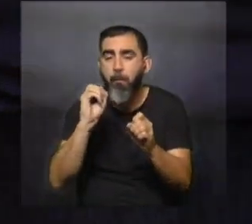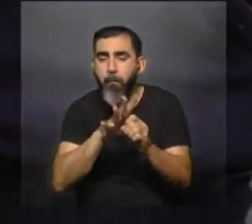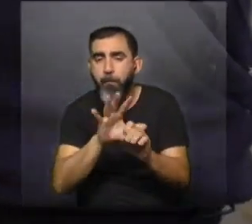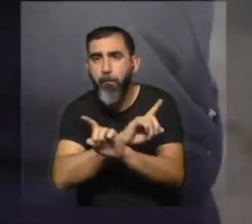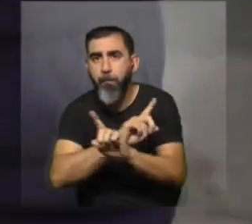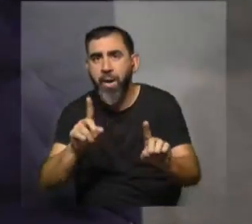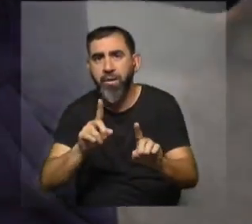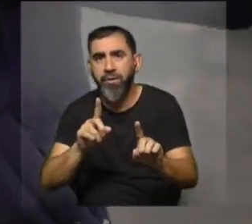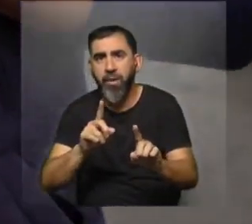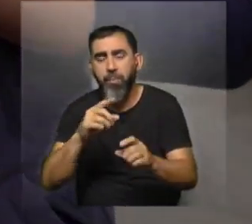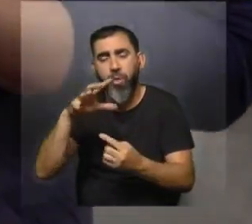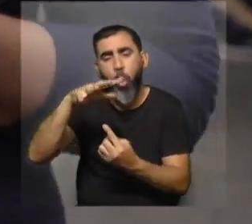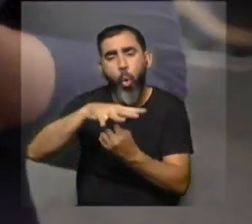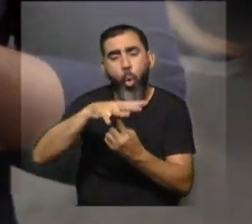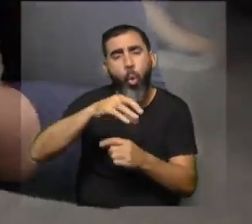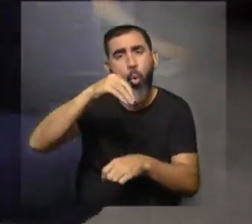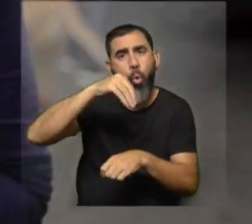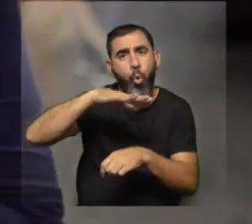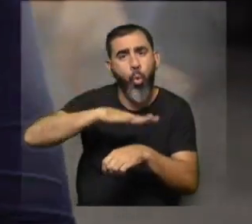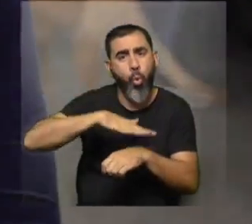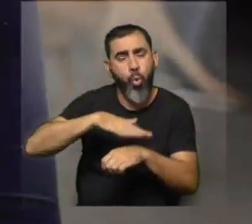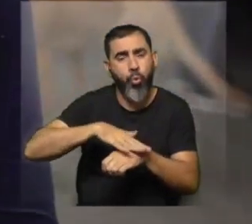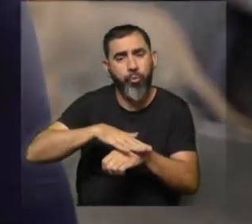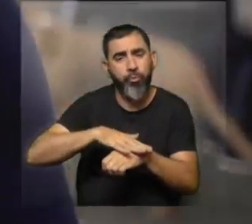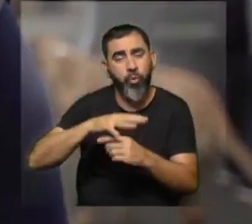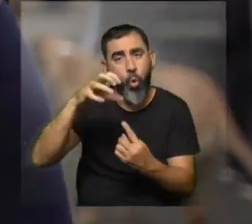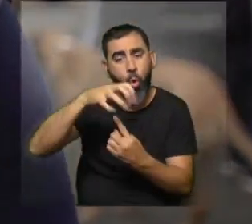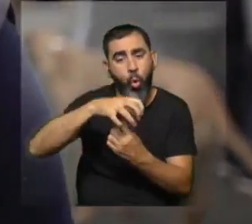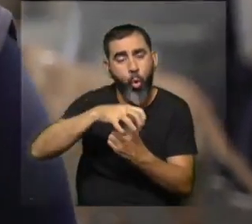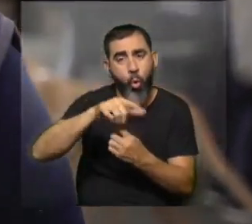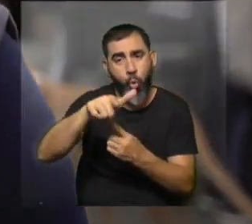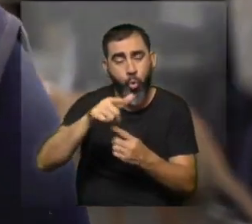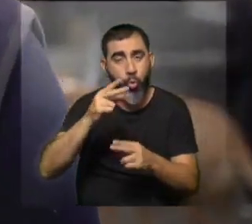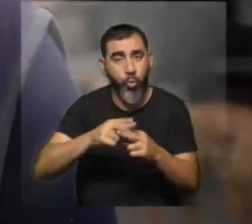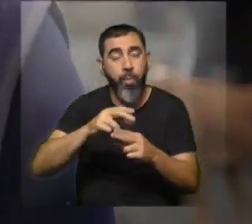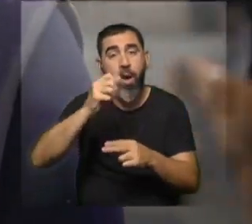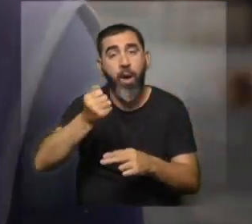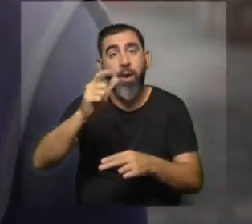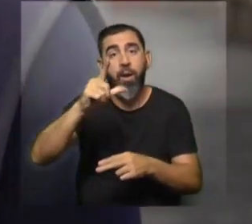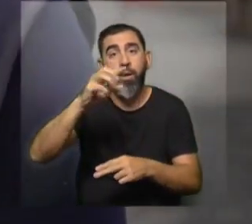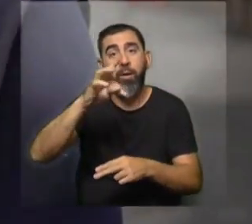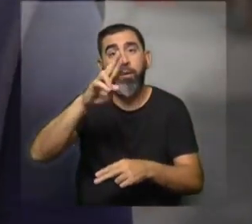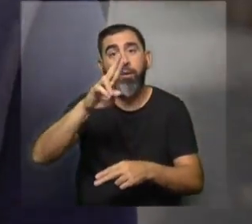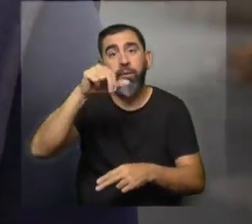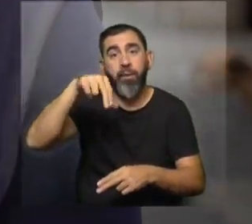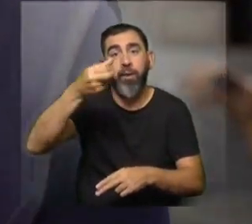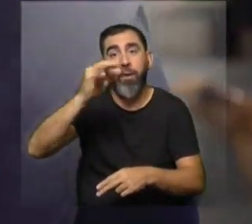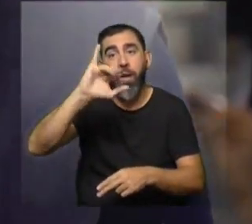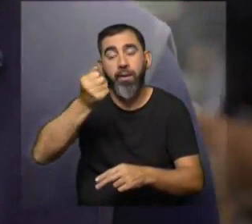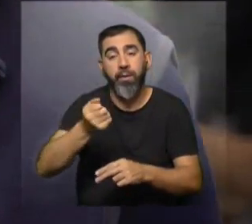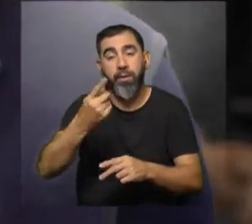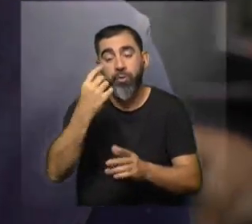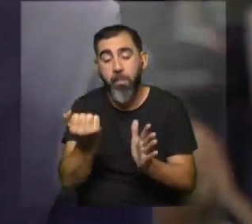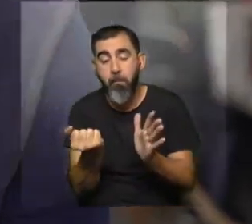son causadas por un hongo, que es una alternaria, se llama alternaria ese hongo, y lo que hacemos es aplicar marcadores